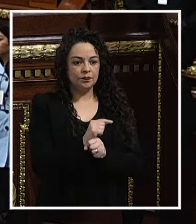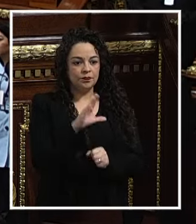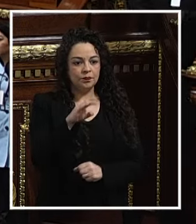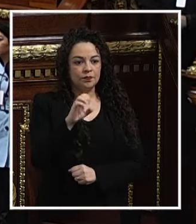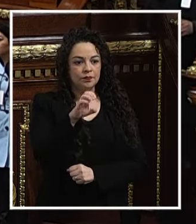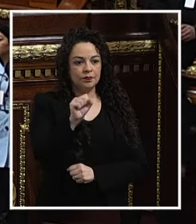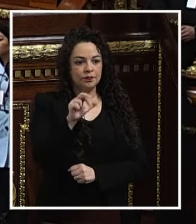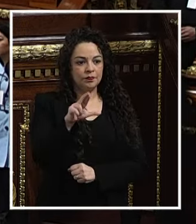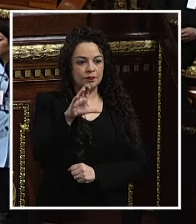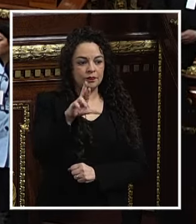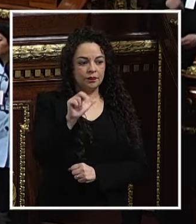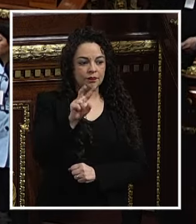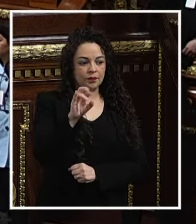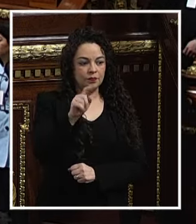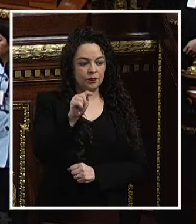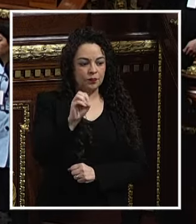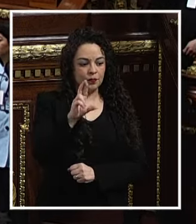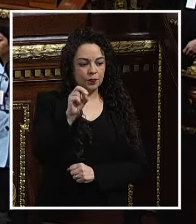Cravioto Romero.